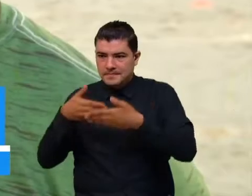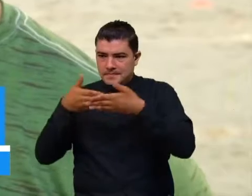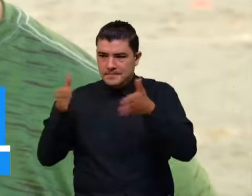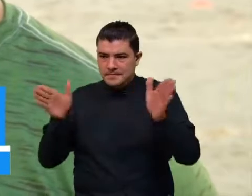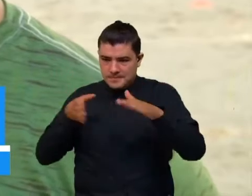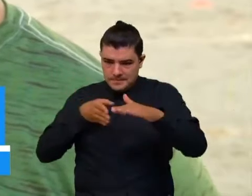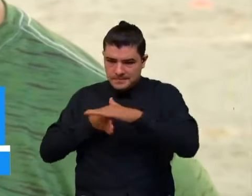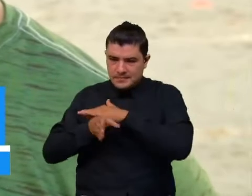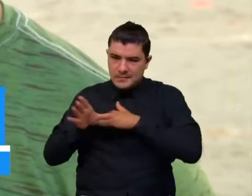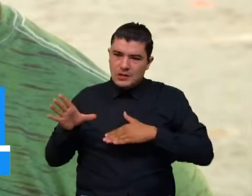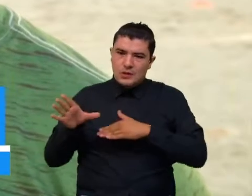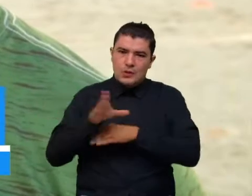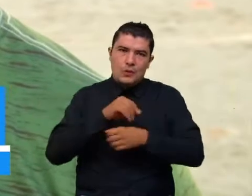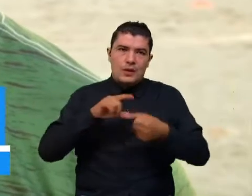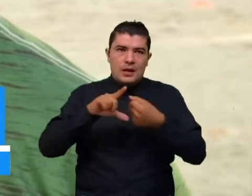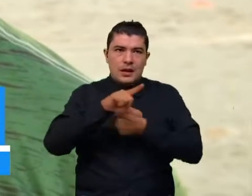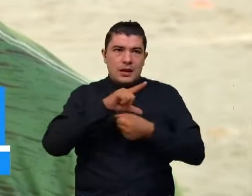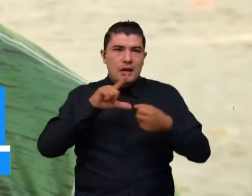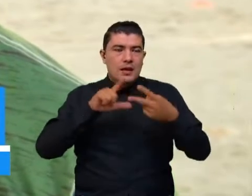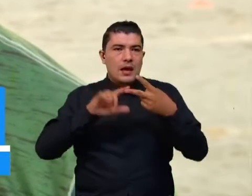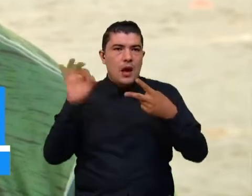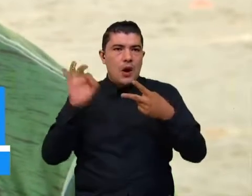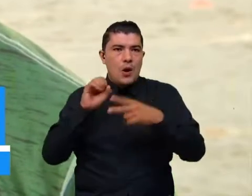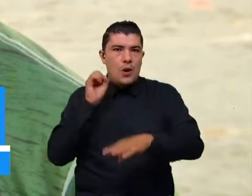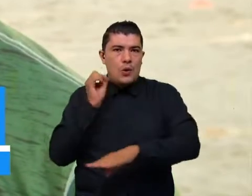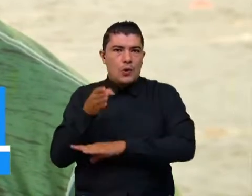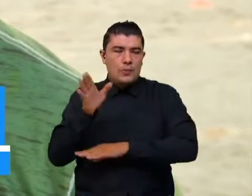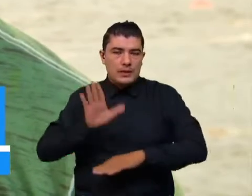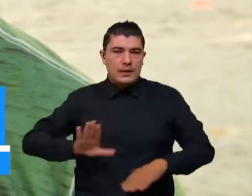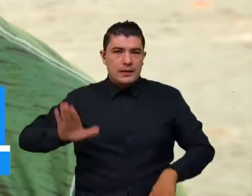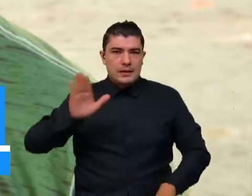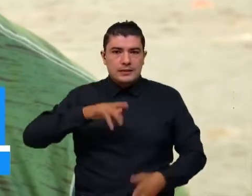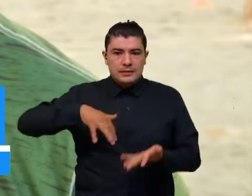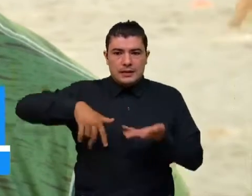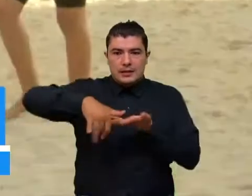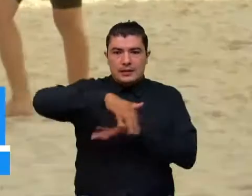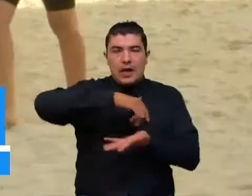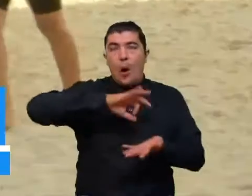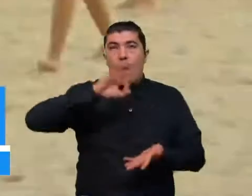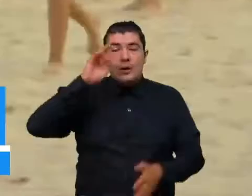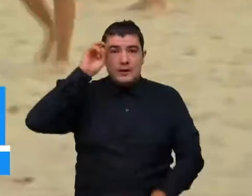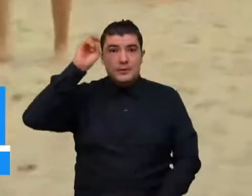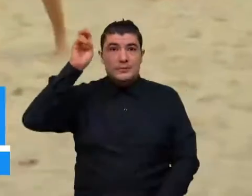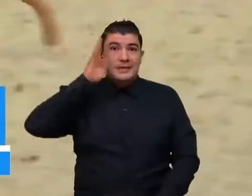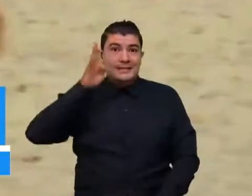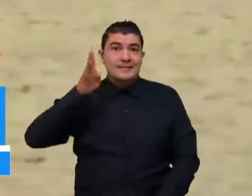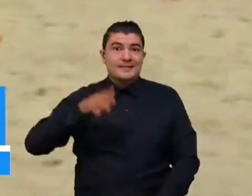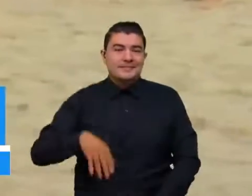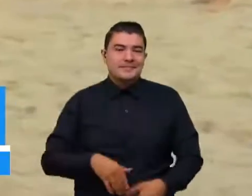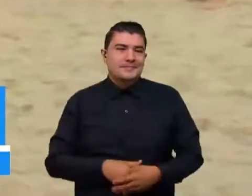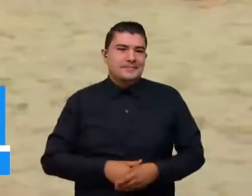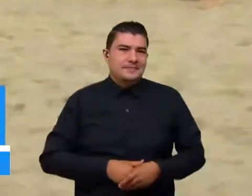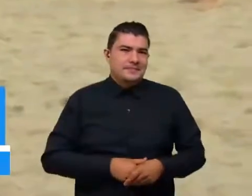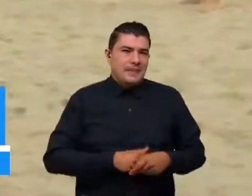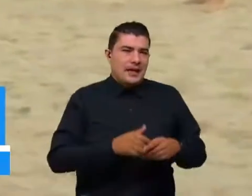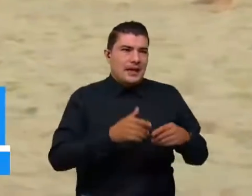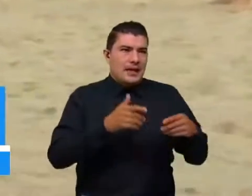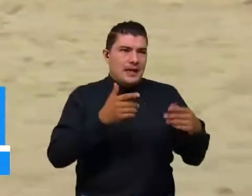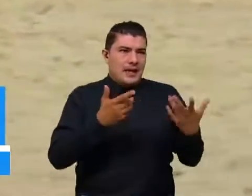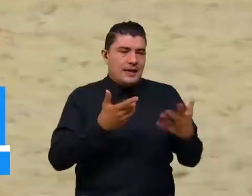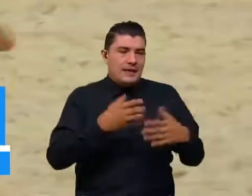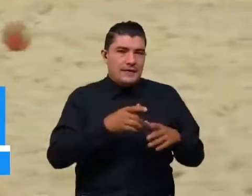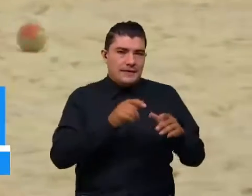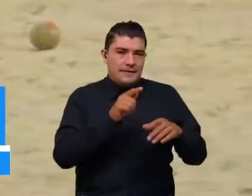para todas las ligas y pues de aquí a departamento de norte de santander la federación colombiana de balonmano realiza la